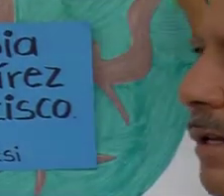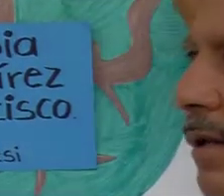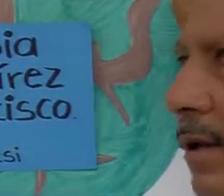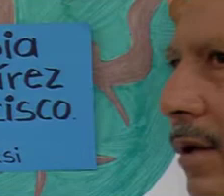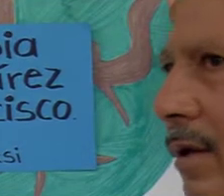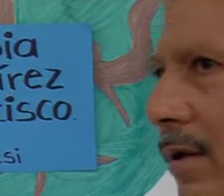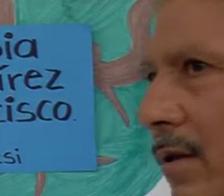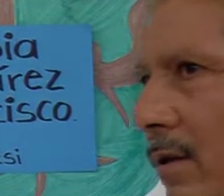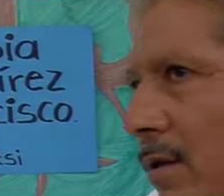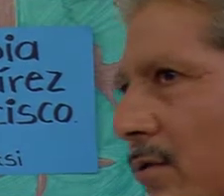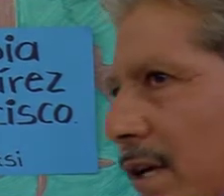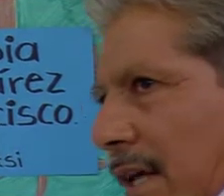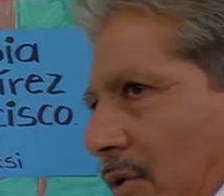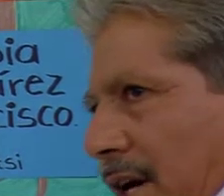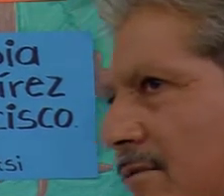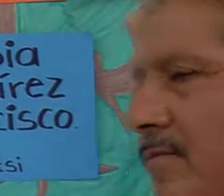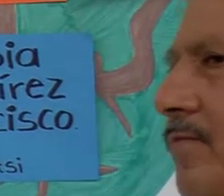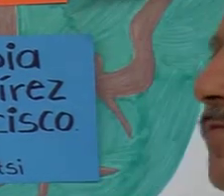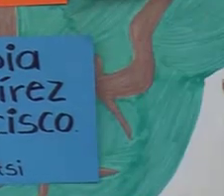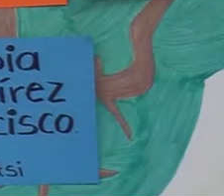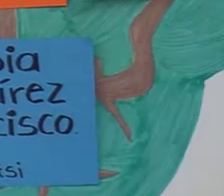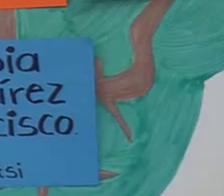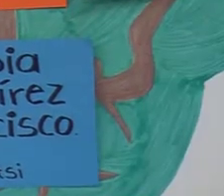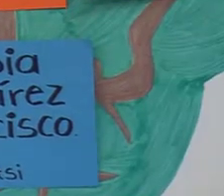Juan, Notatahue.